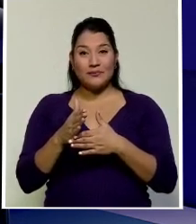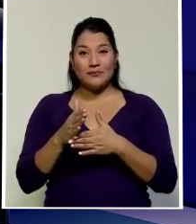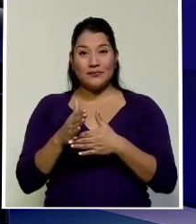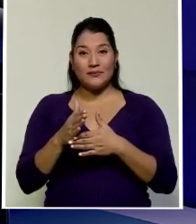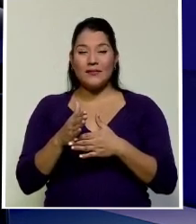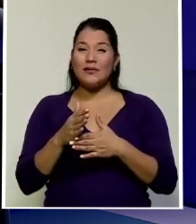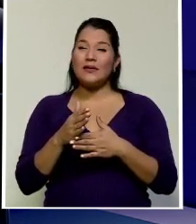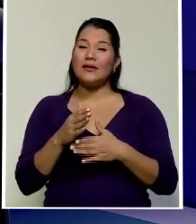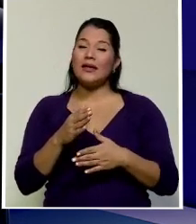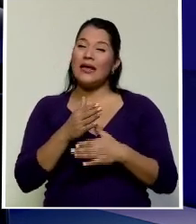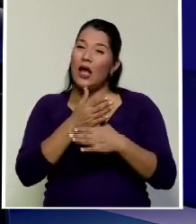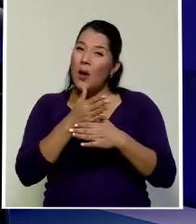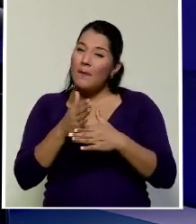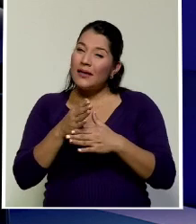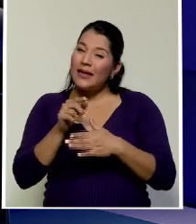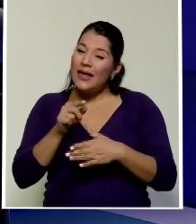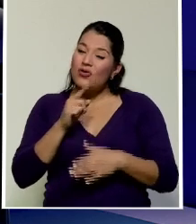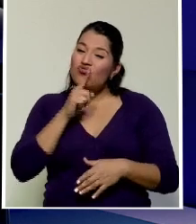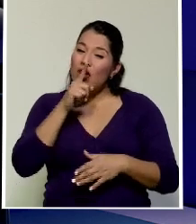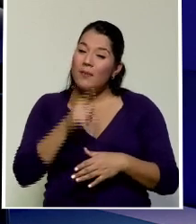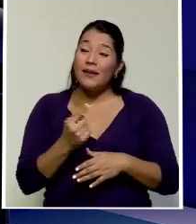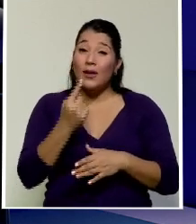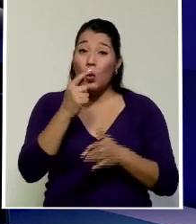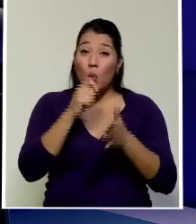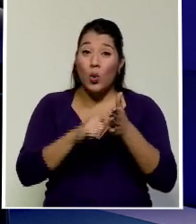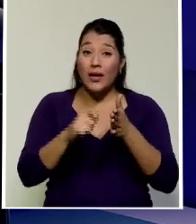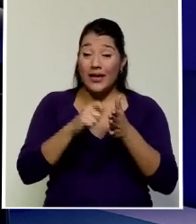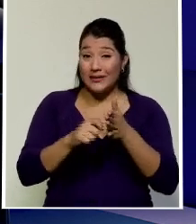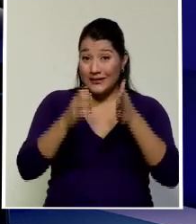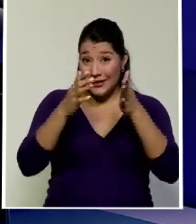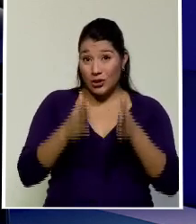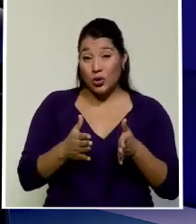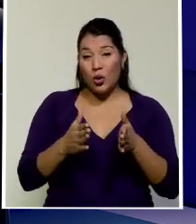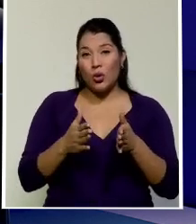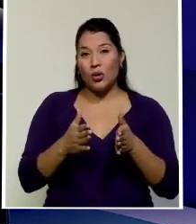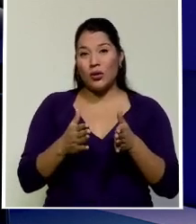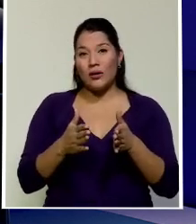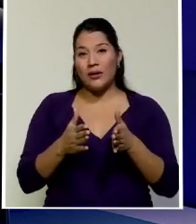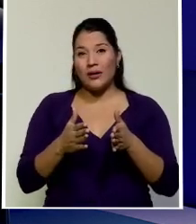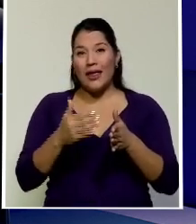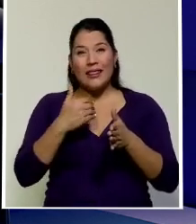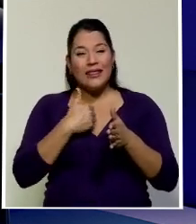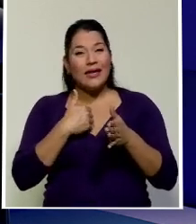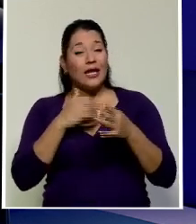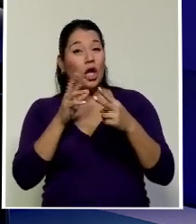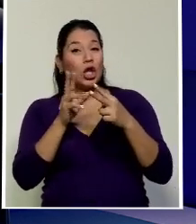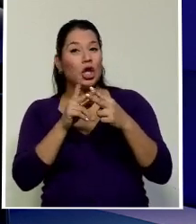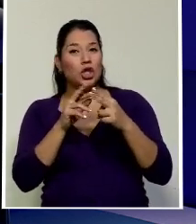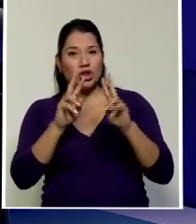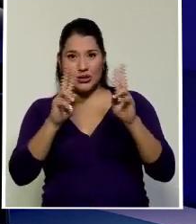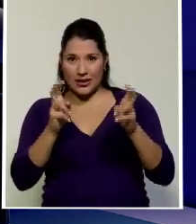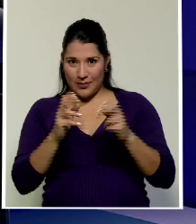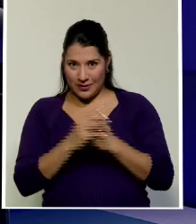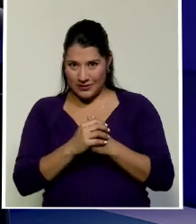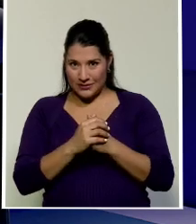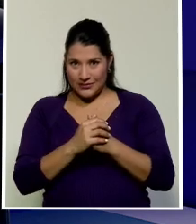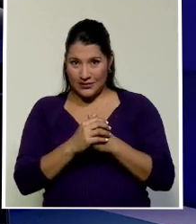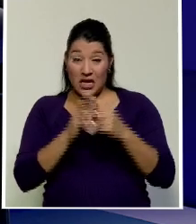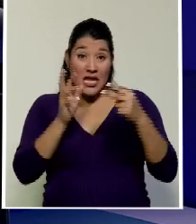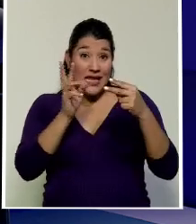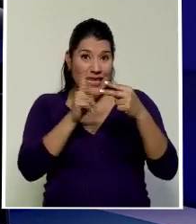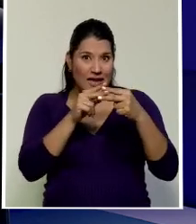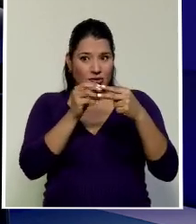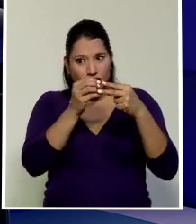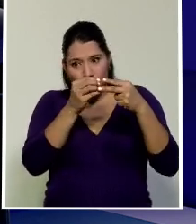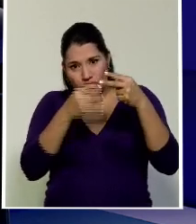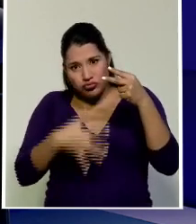en realidad un escritor tiene un par de temas. Claro. Y hablamos de muchos.